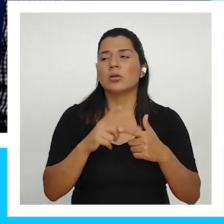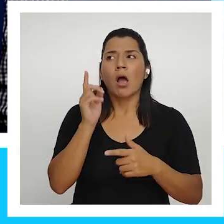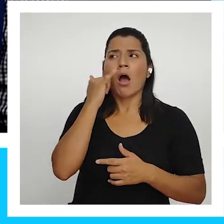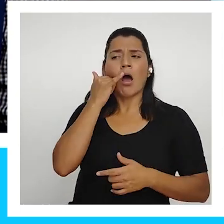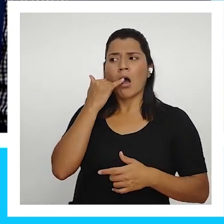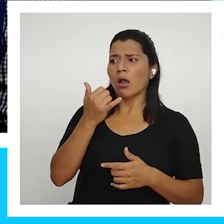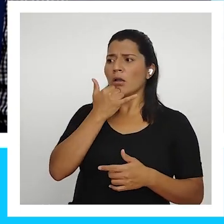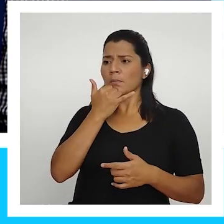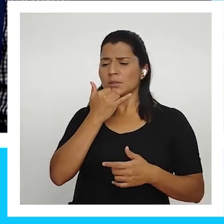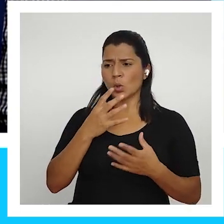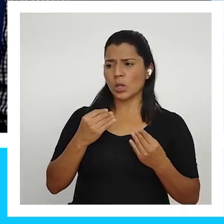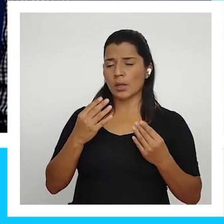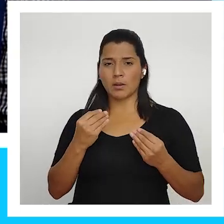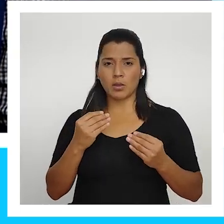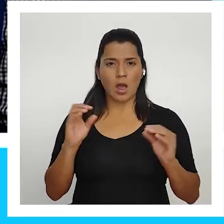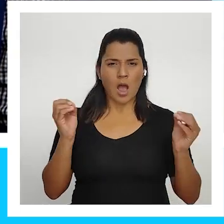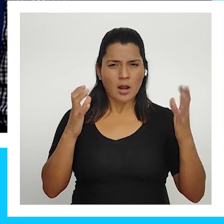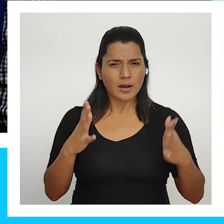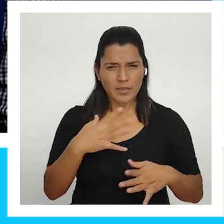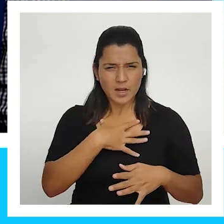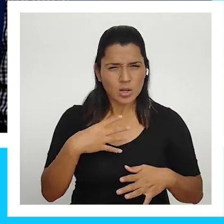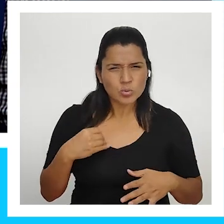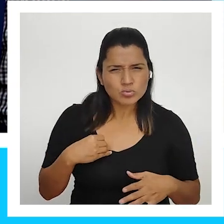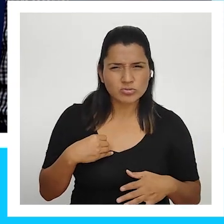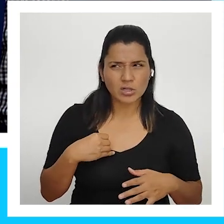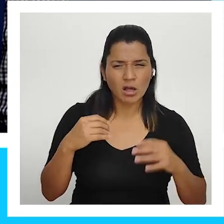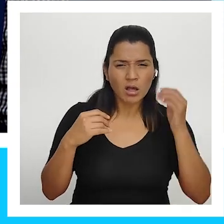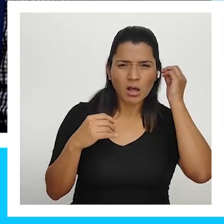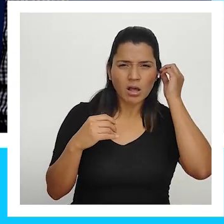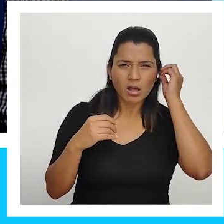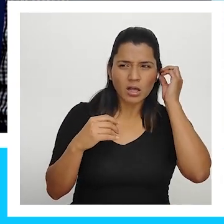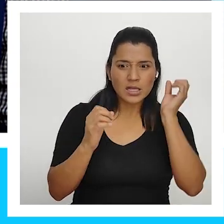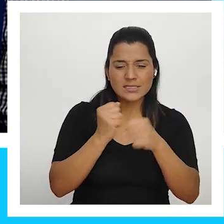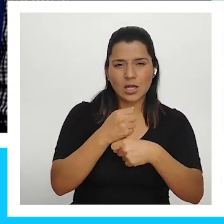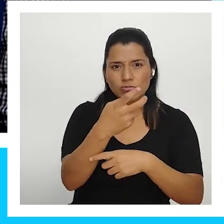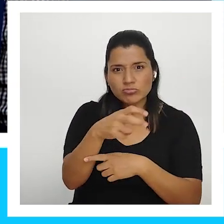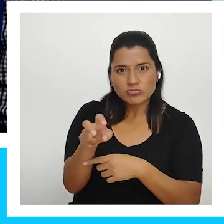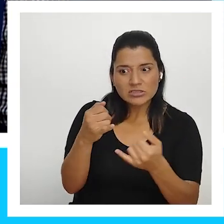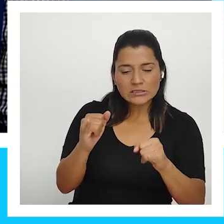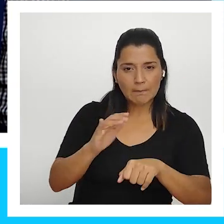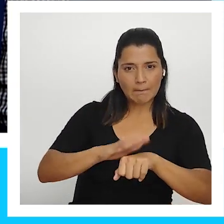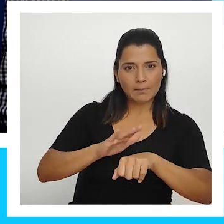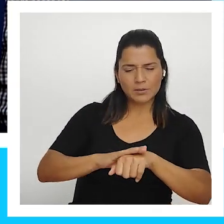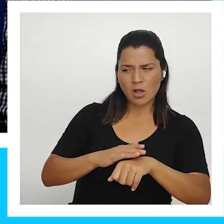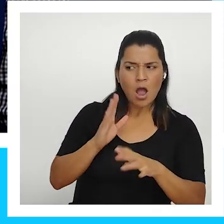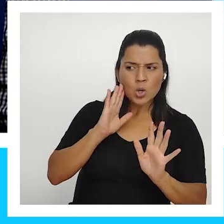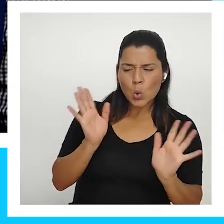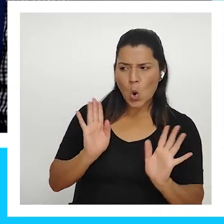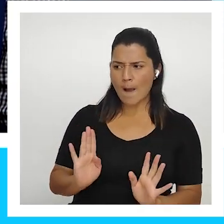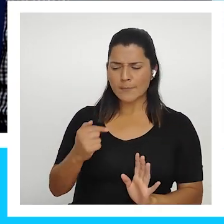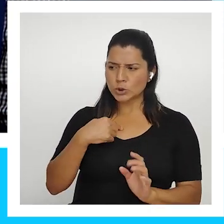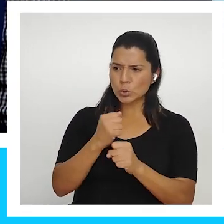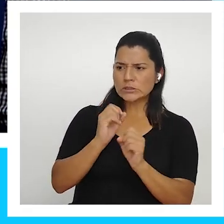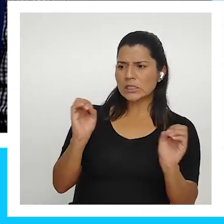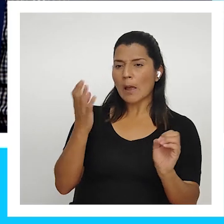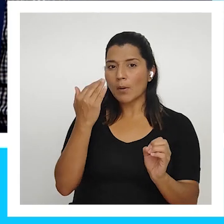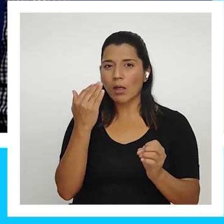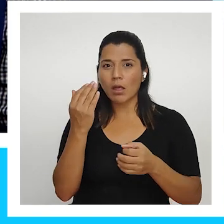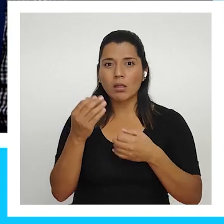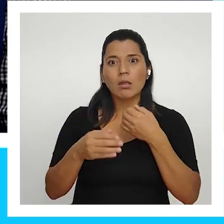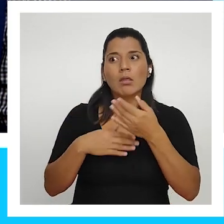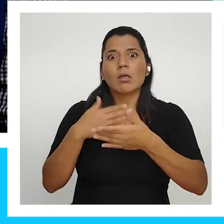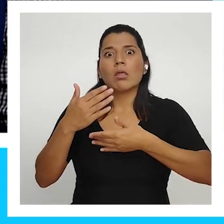el alerta de alguna transacción ilegal en nuestras cuentas bancarias. Evidentemente, ese contacto que se hace por parte de un delincuente